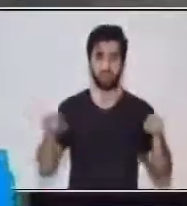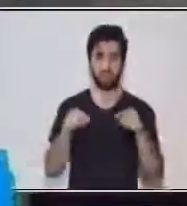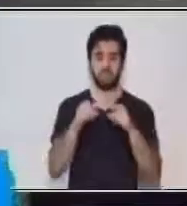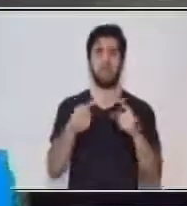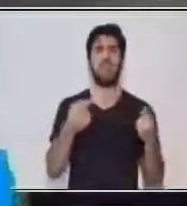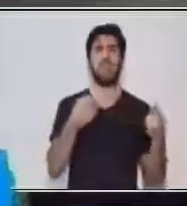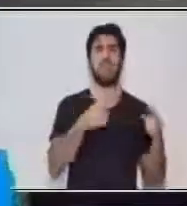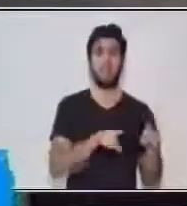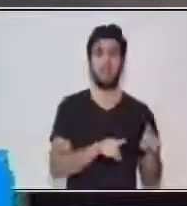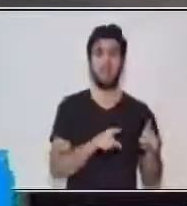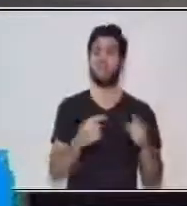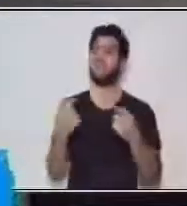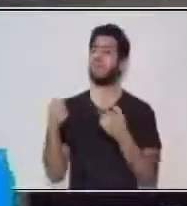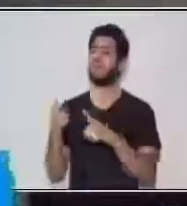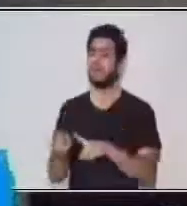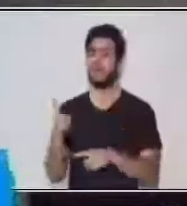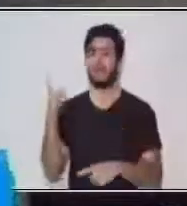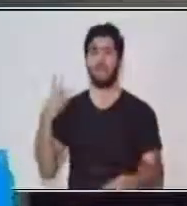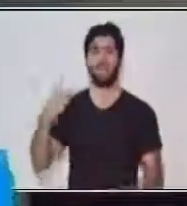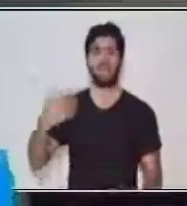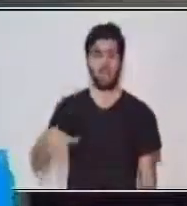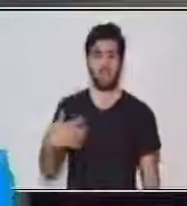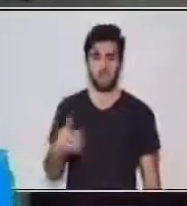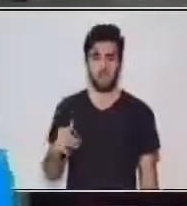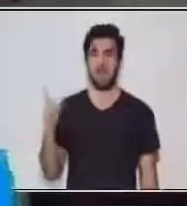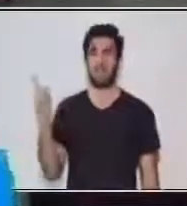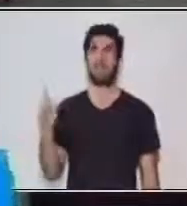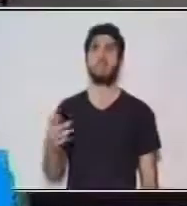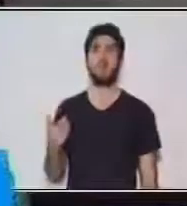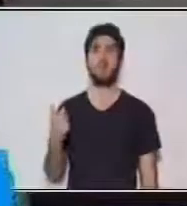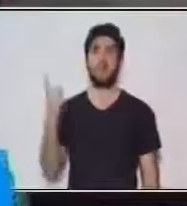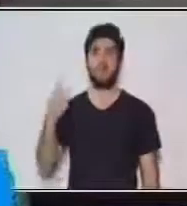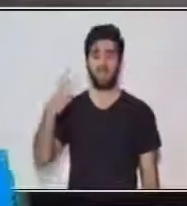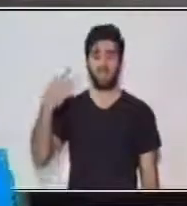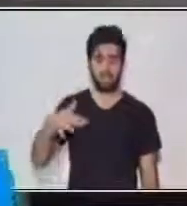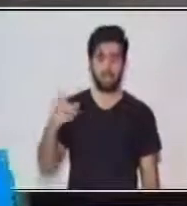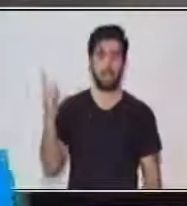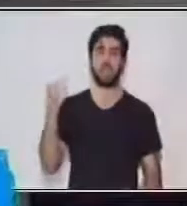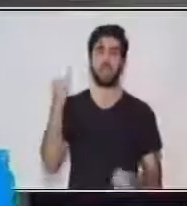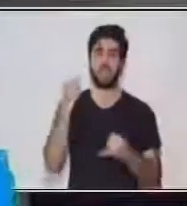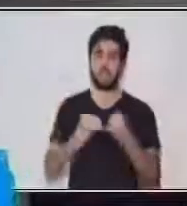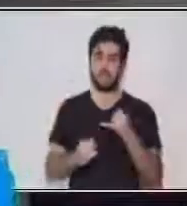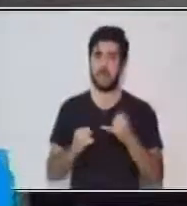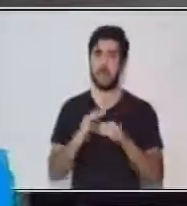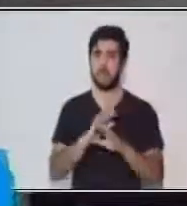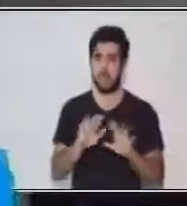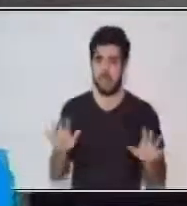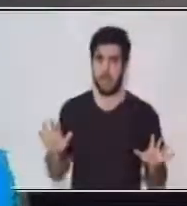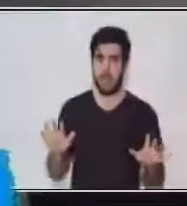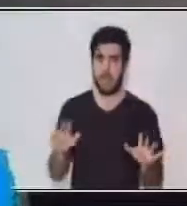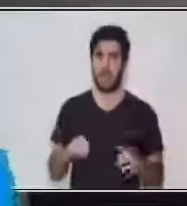con la velocidad? La velocidad se termina. Alcanzamos en ese